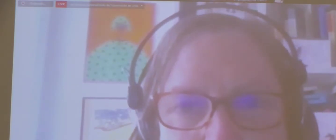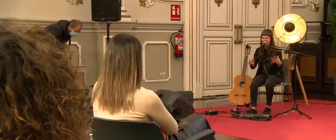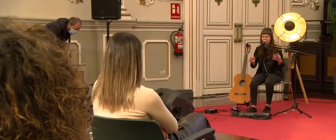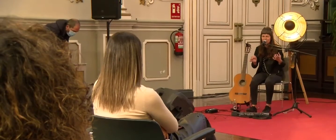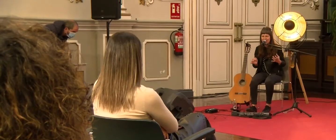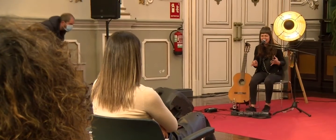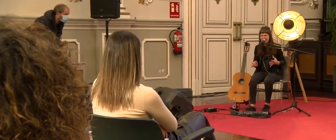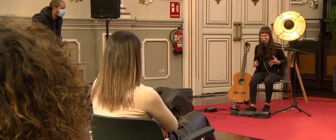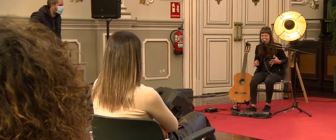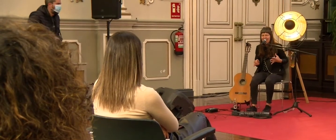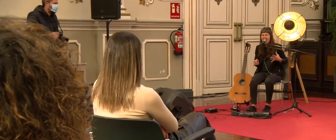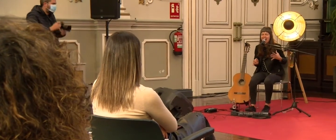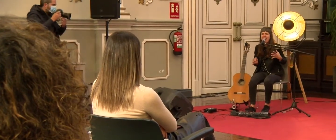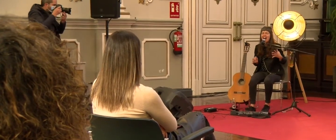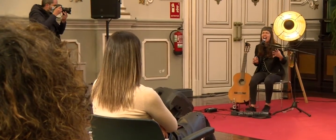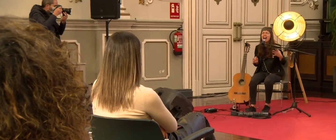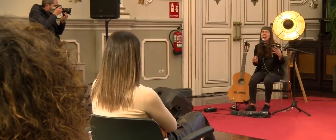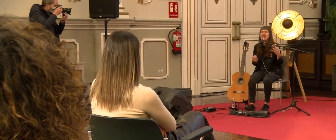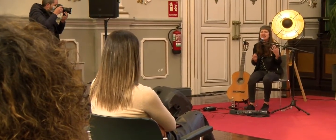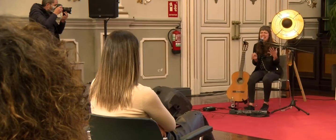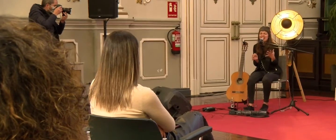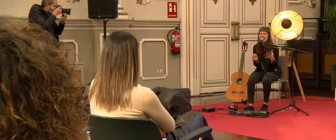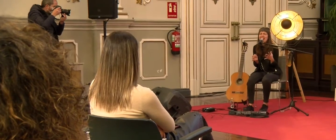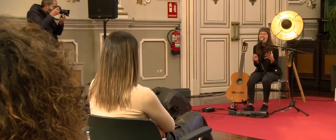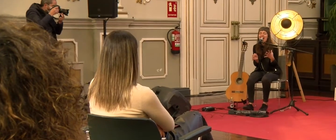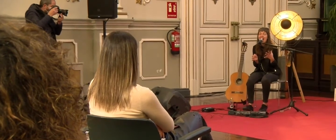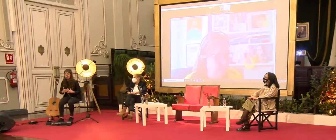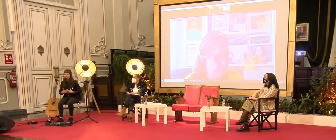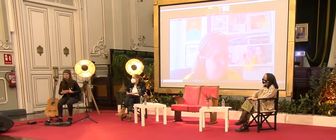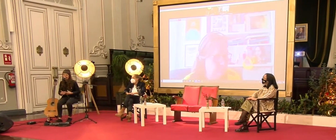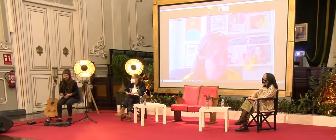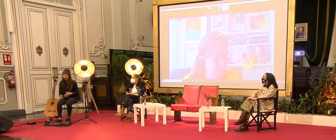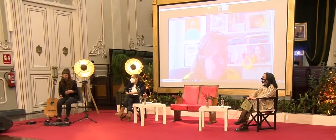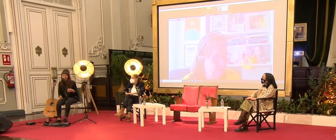nunca? Un xurado será o encargado de escoller as gañadoras entre as diferentes